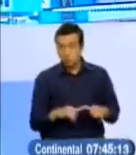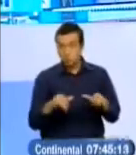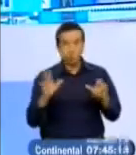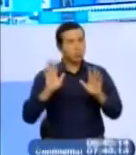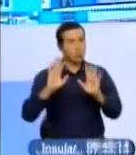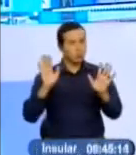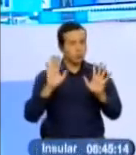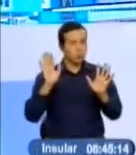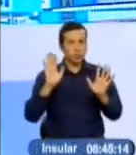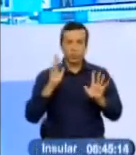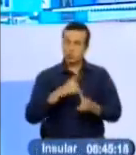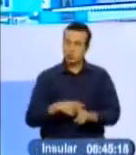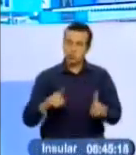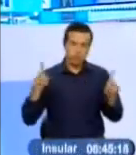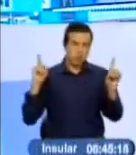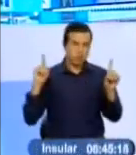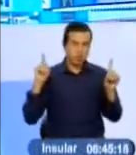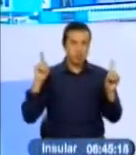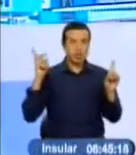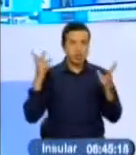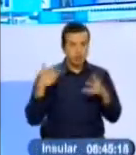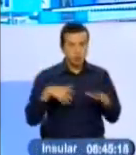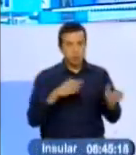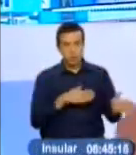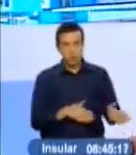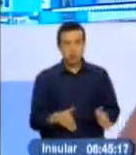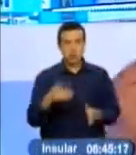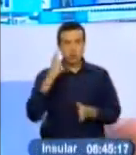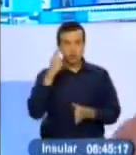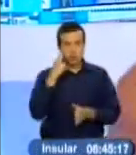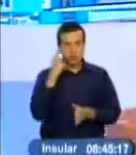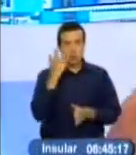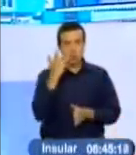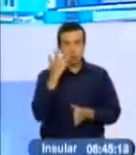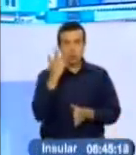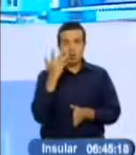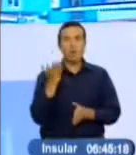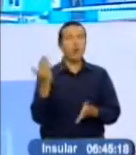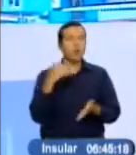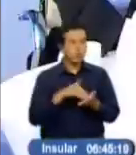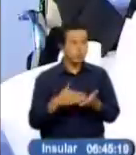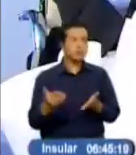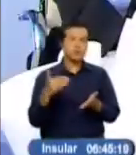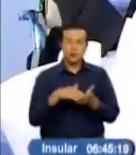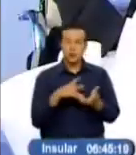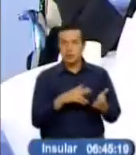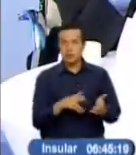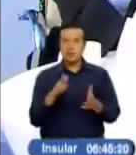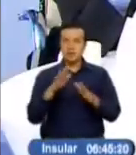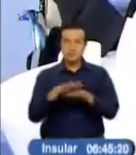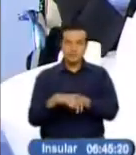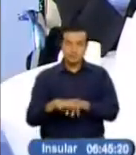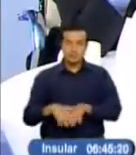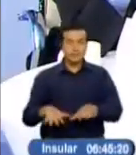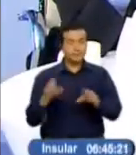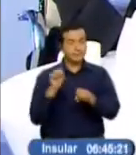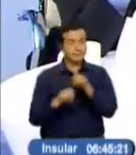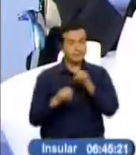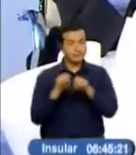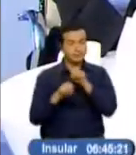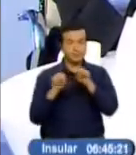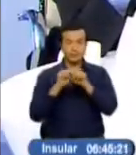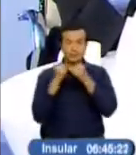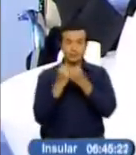todo lo contrario y repetimos recetas que no han funcionado y entonces el agro se empantana y la